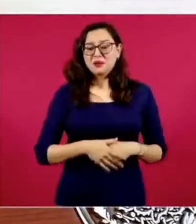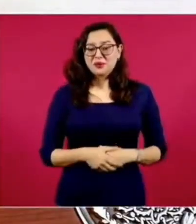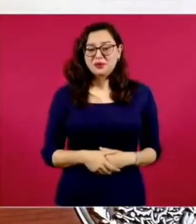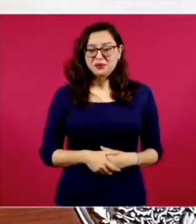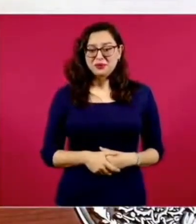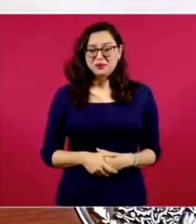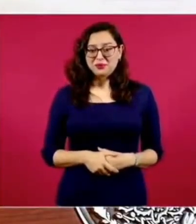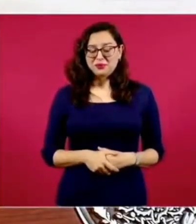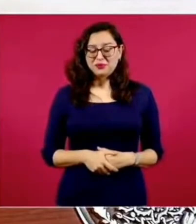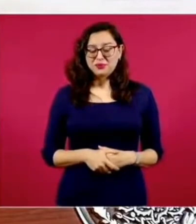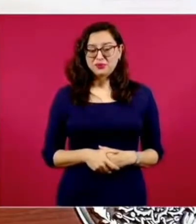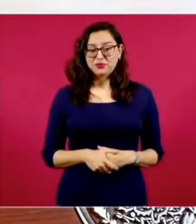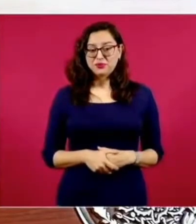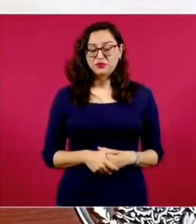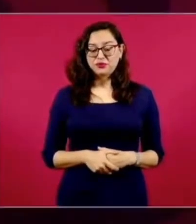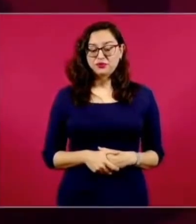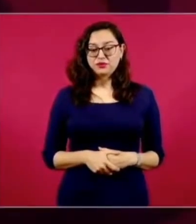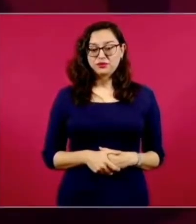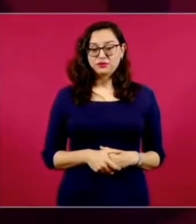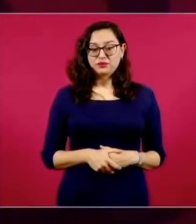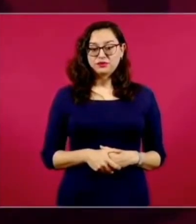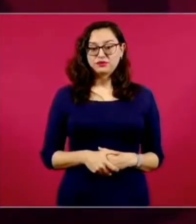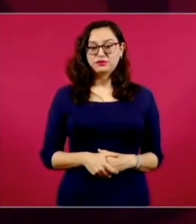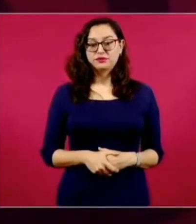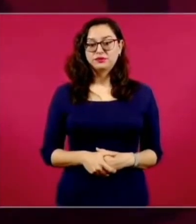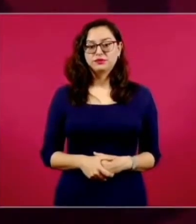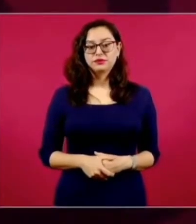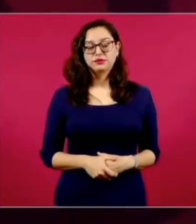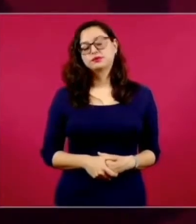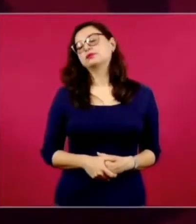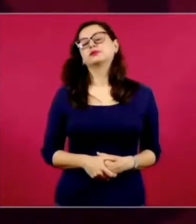Deben haber, desde luego que